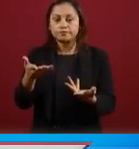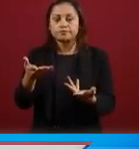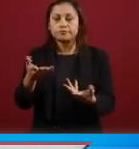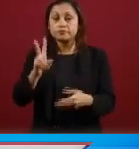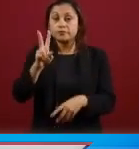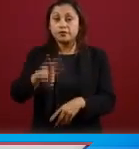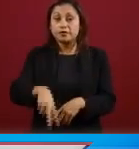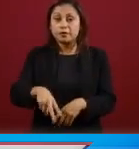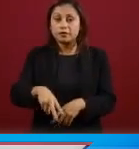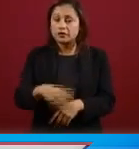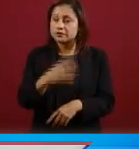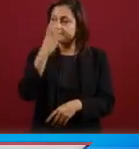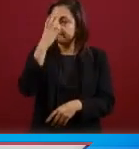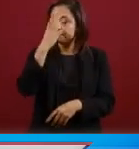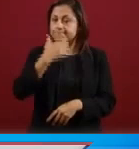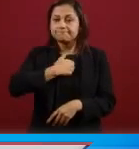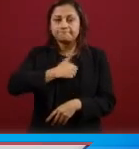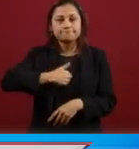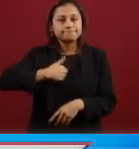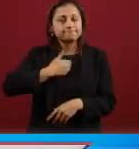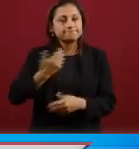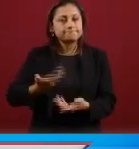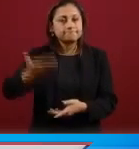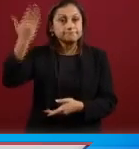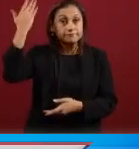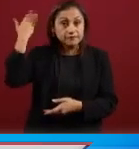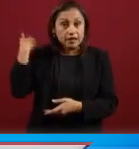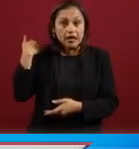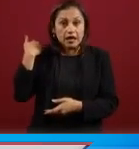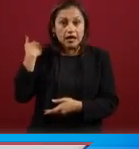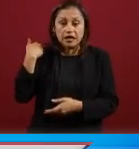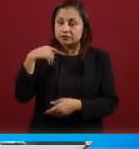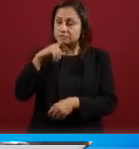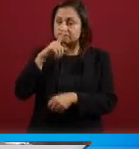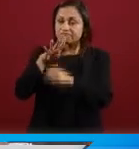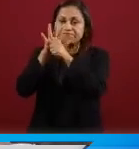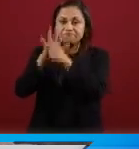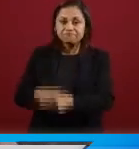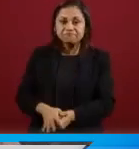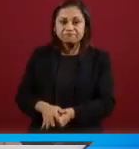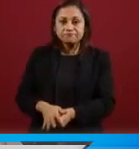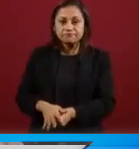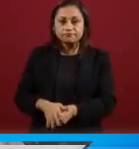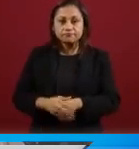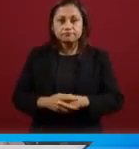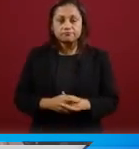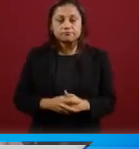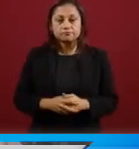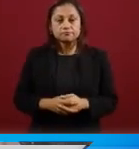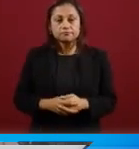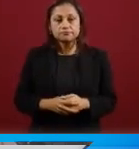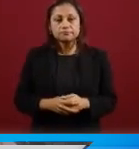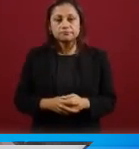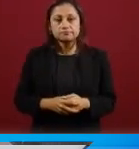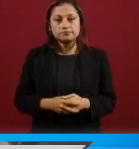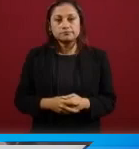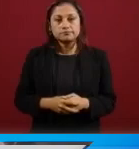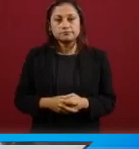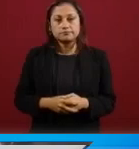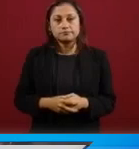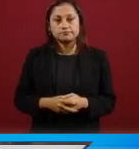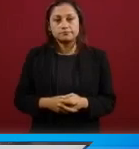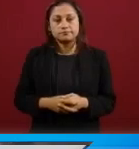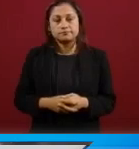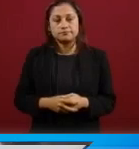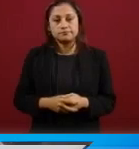No hay censura y todos somos libres, y el presidente también ejerce su derecho de réplica. Menciona los casos de José Gutiérrez Vivo y Carmen